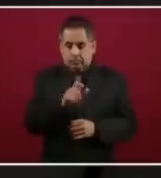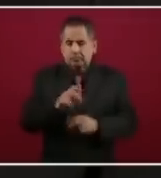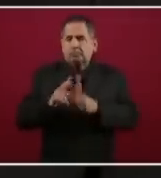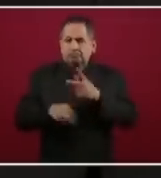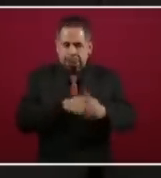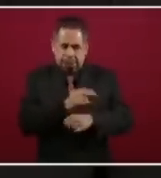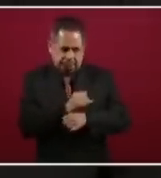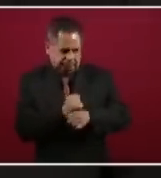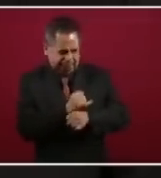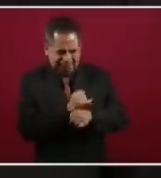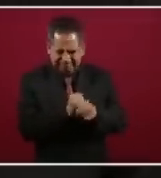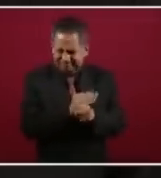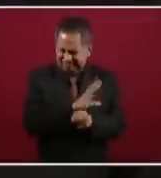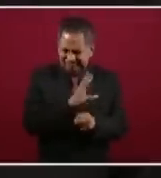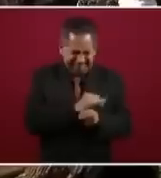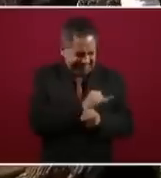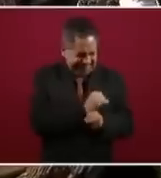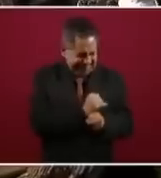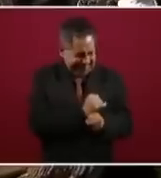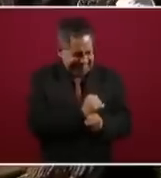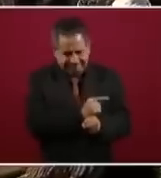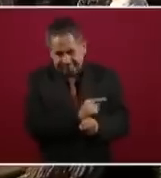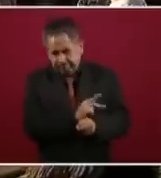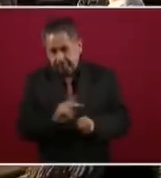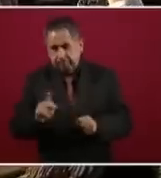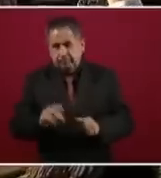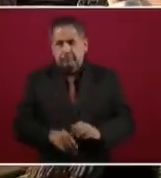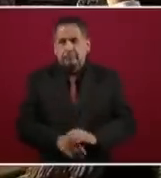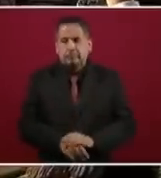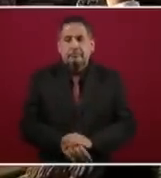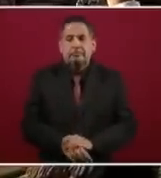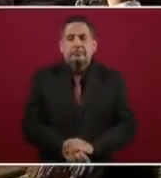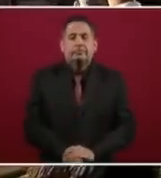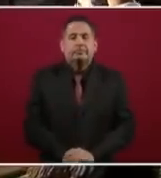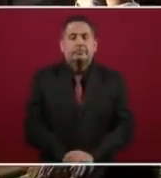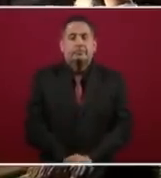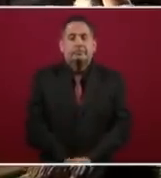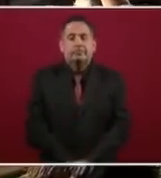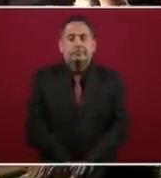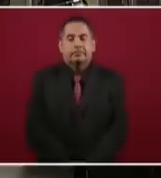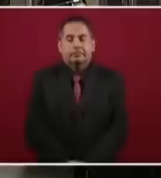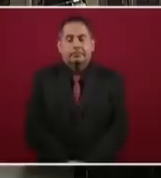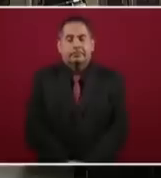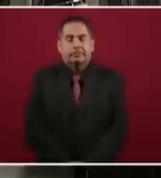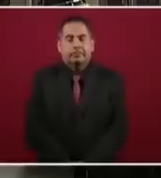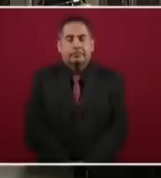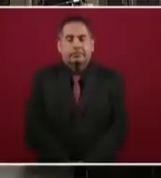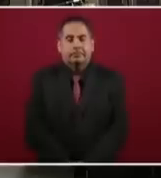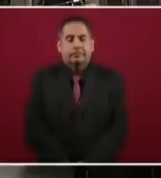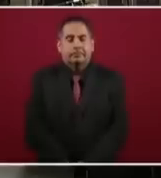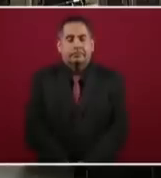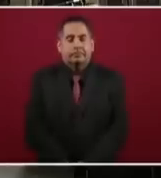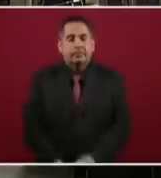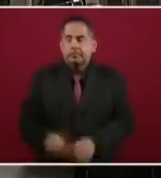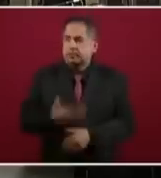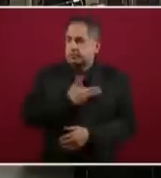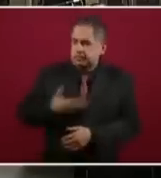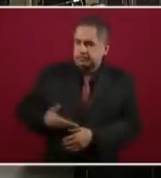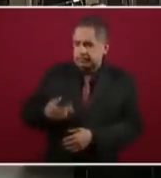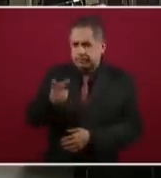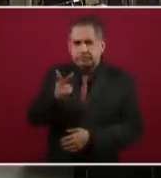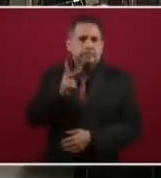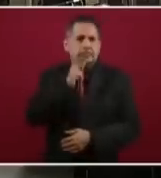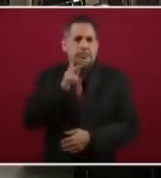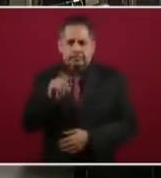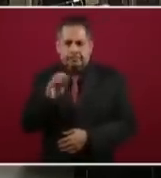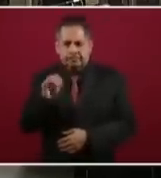investigar todo completamente. Presidente, Pemex está